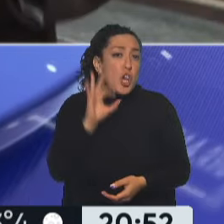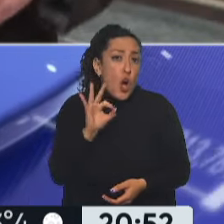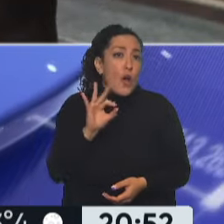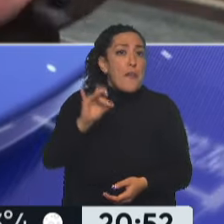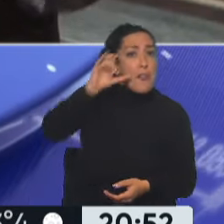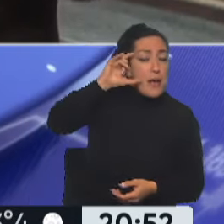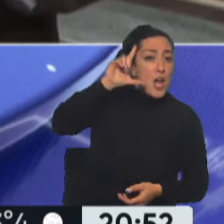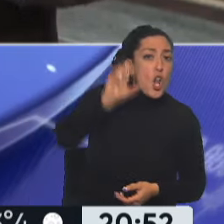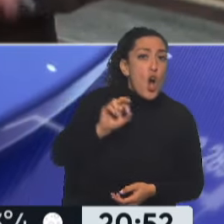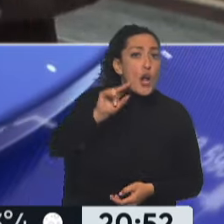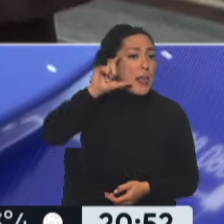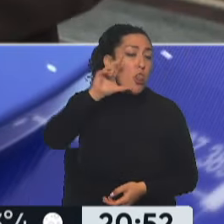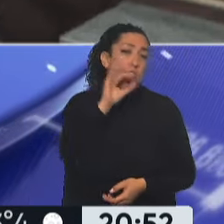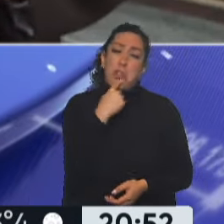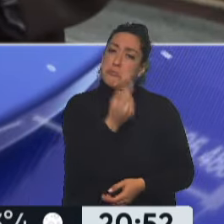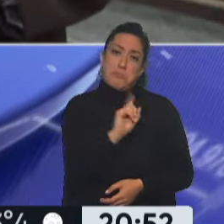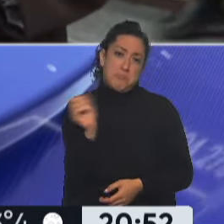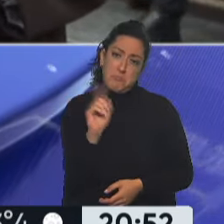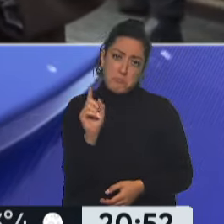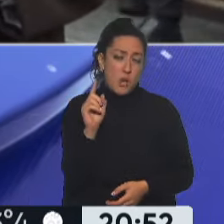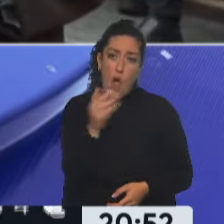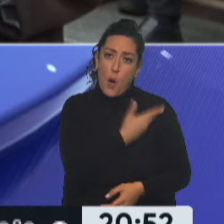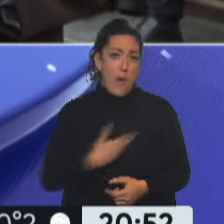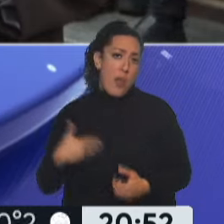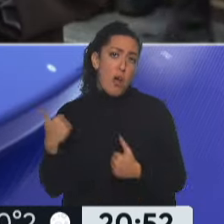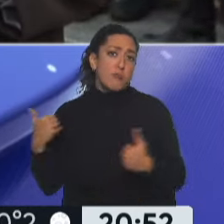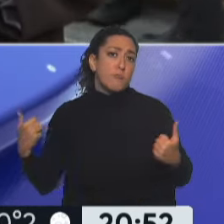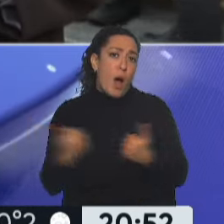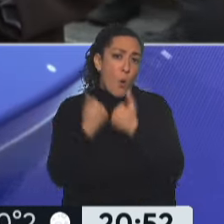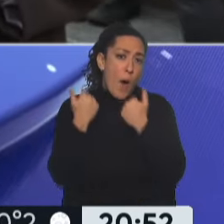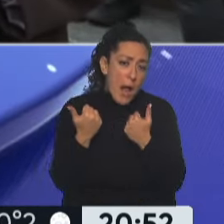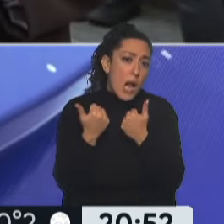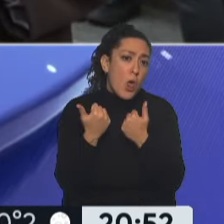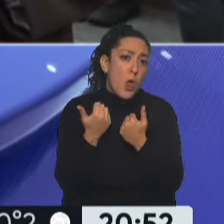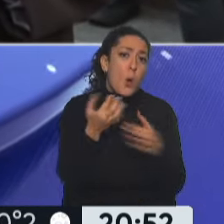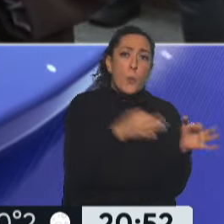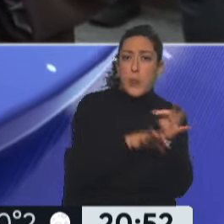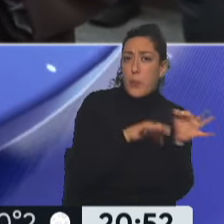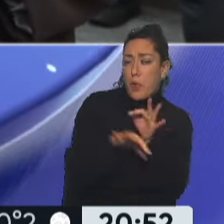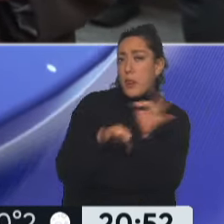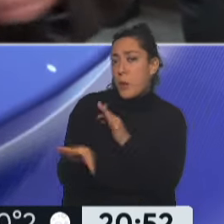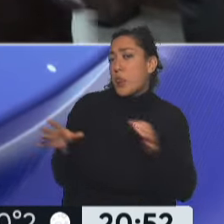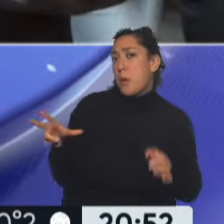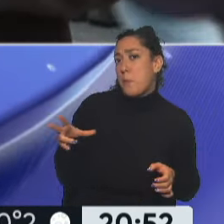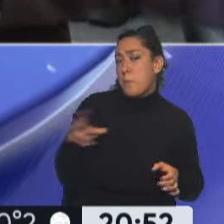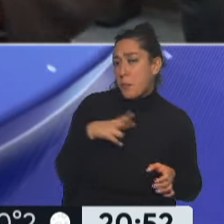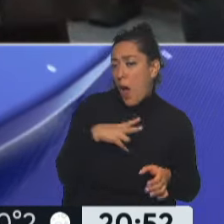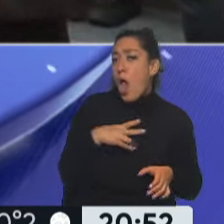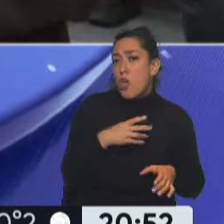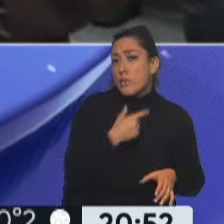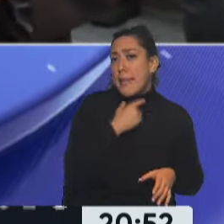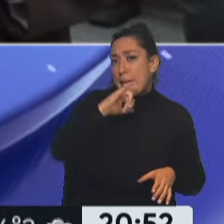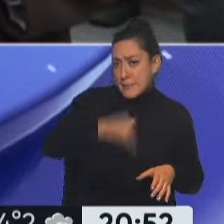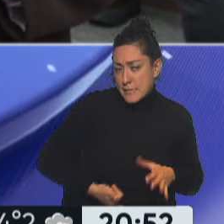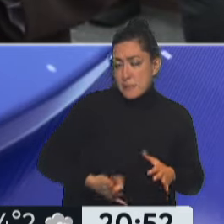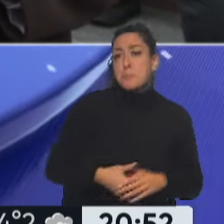así. De Loredo está de acuerdo con el oficialismo en la intención de privatizar estas tres empresas. ¿Qué se va a